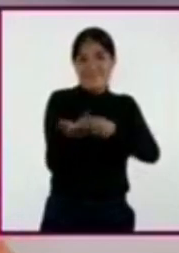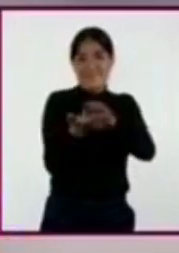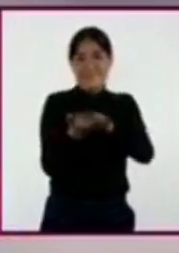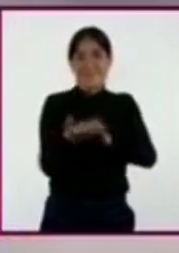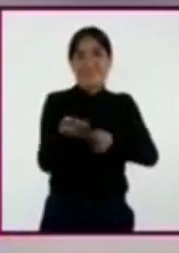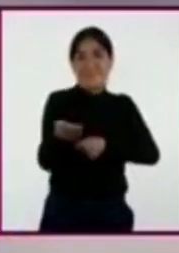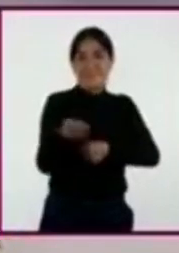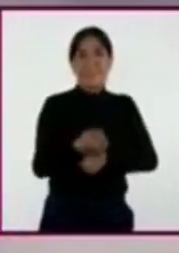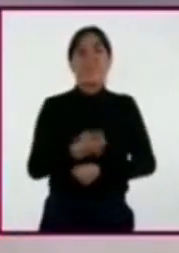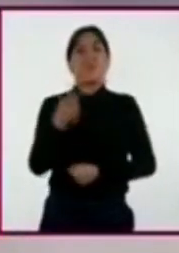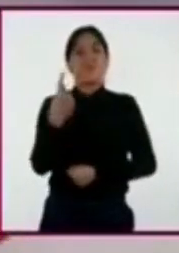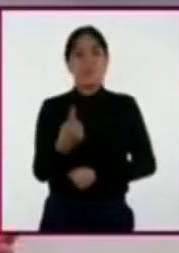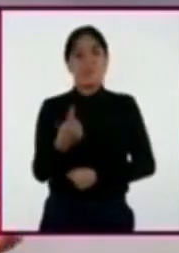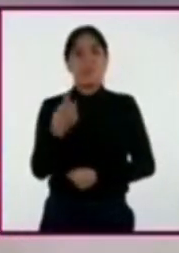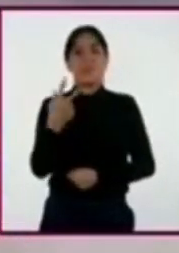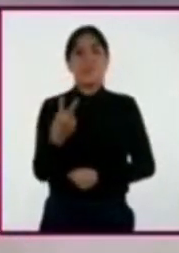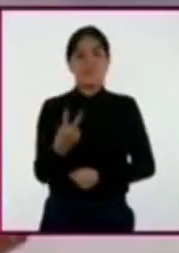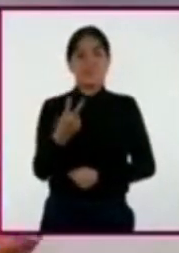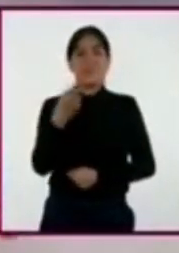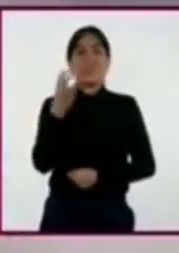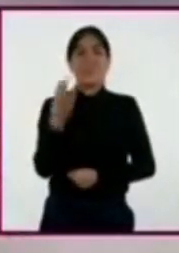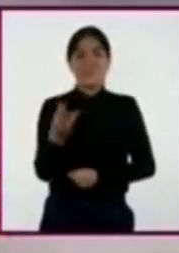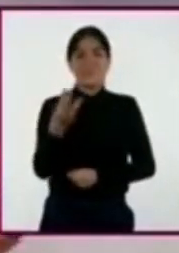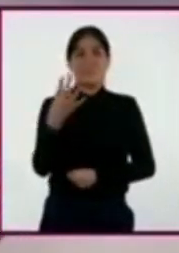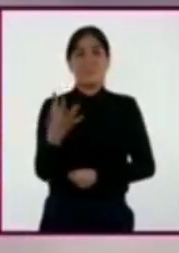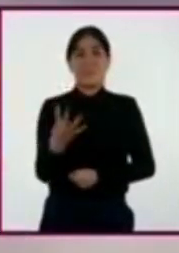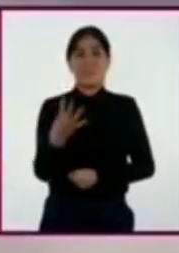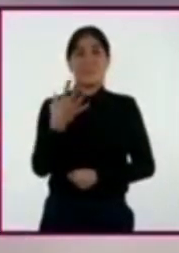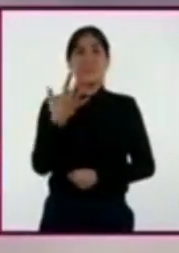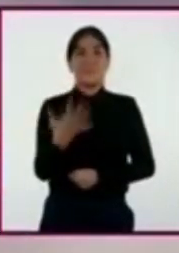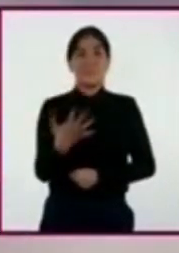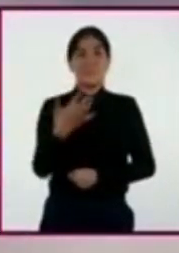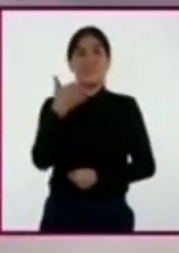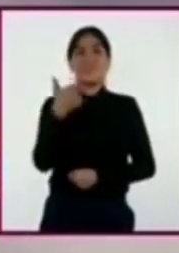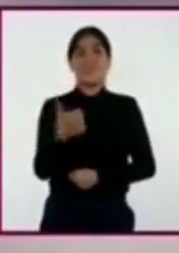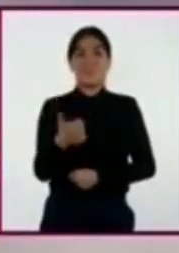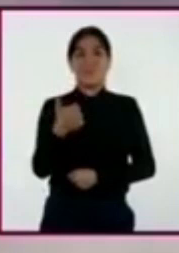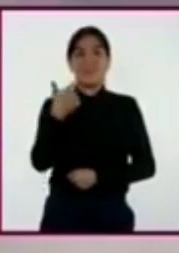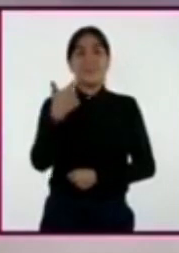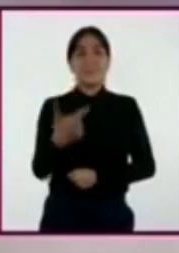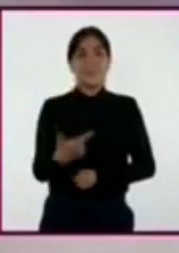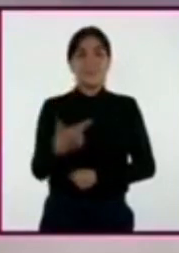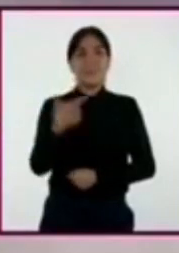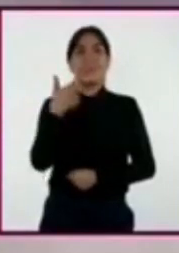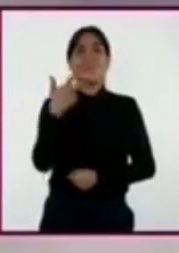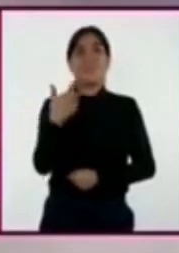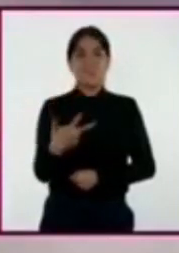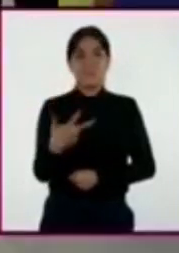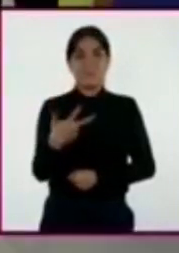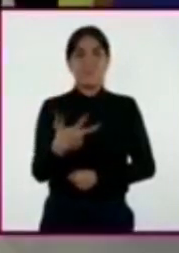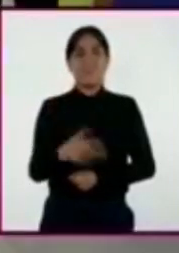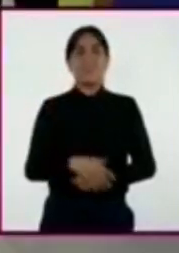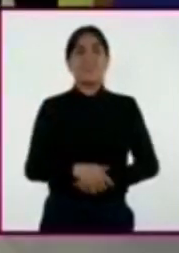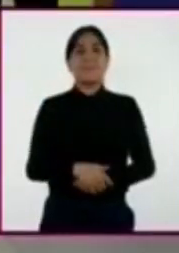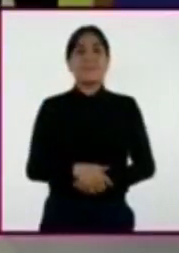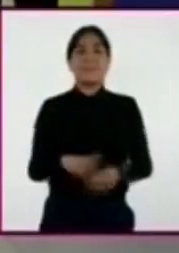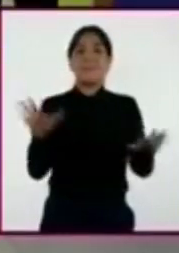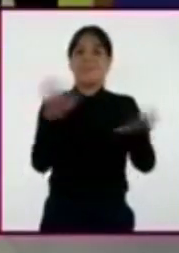8 tiempos y 1, 2, 3, 4, 5, 6, 7,